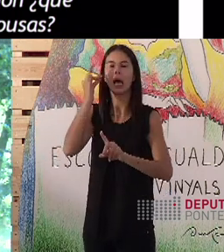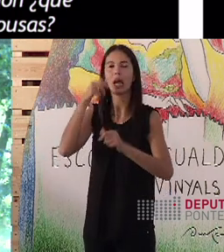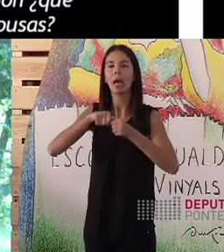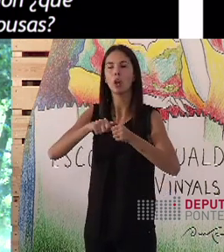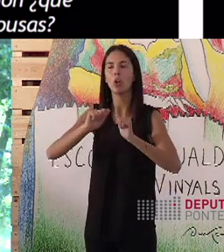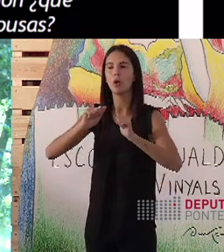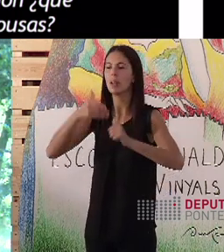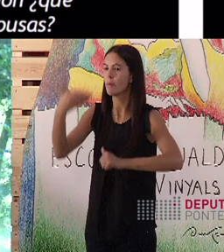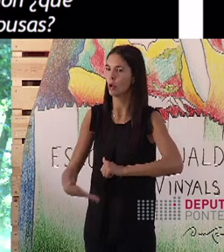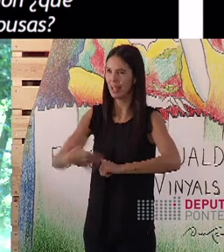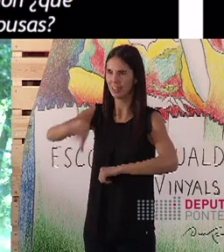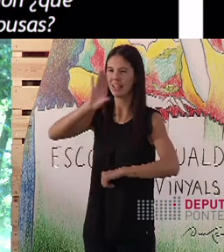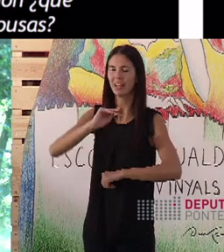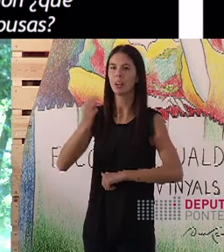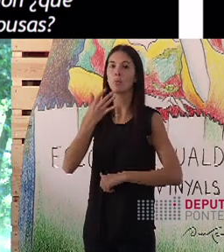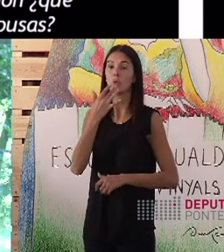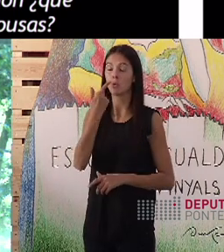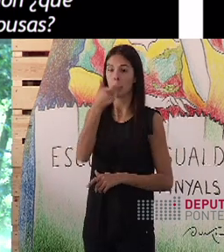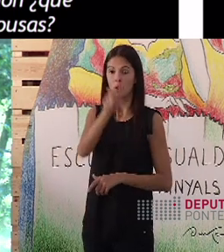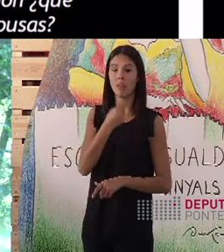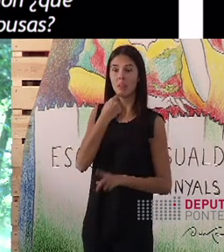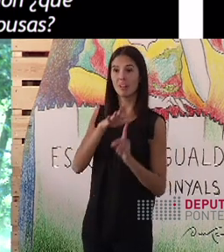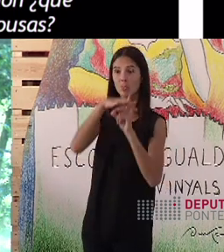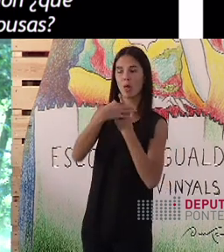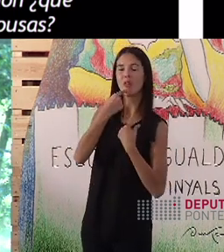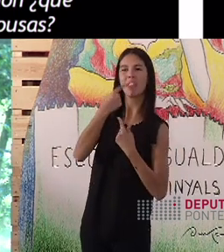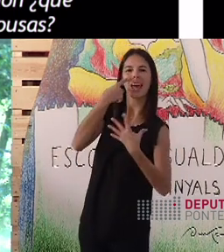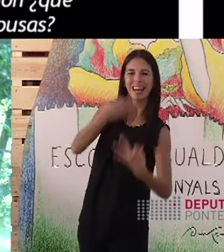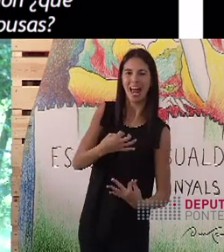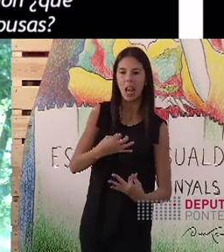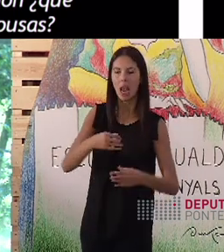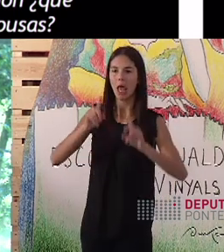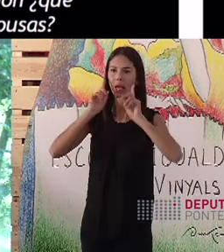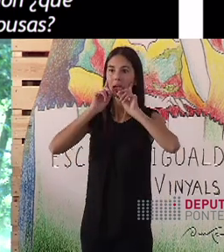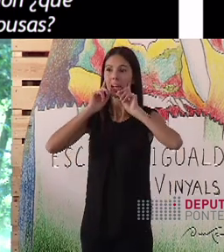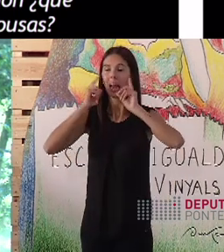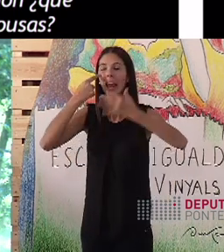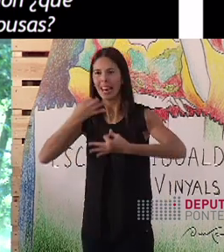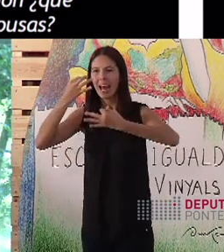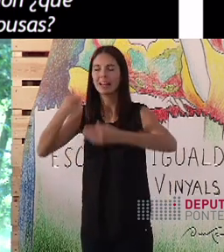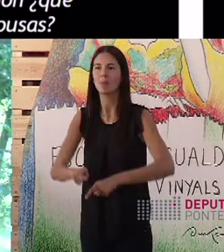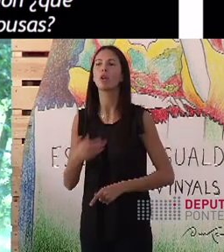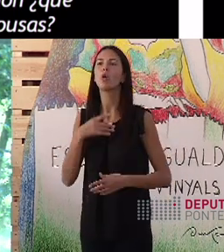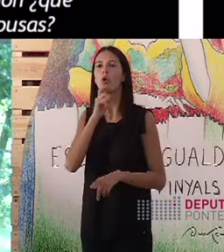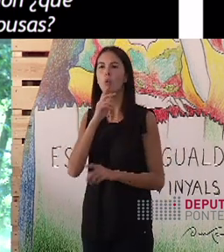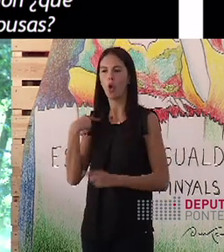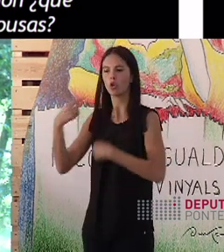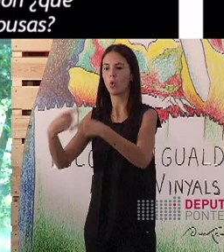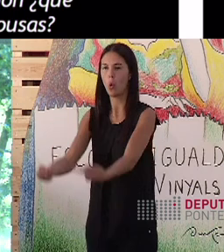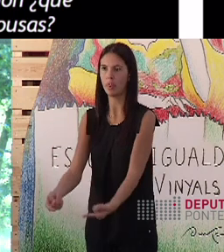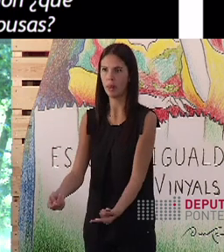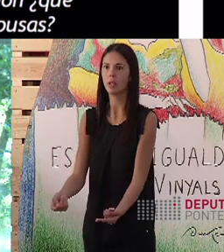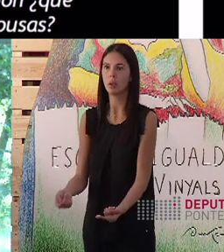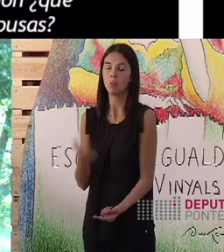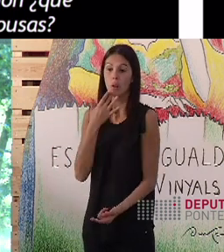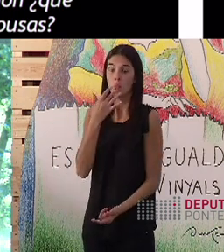entender isto, que é que se alguén define unha situación como real, será real nas súas consecuencias. É dicir, que